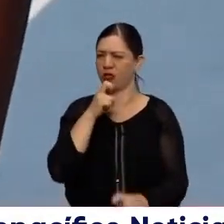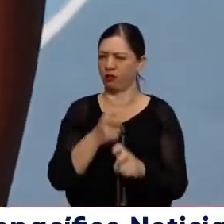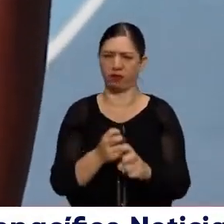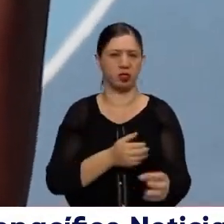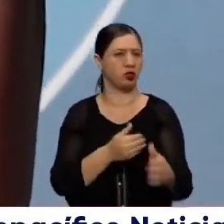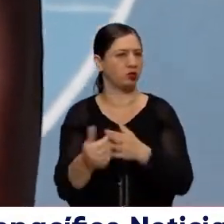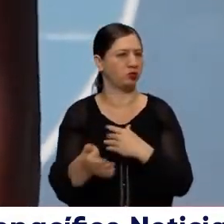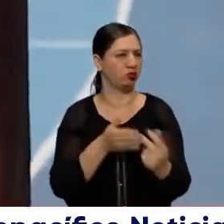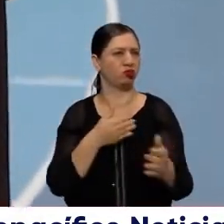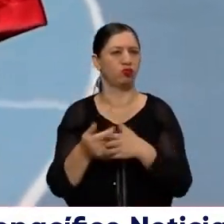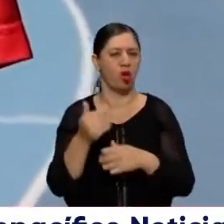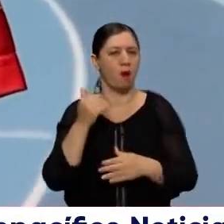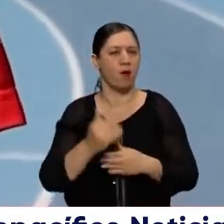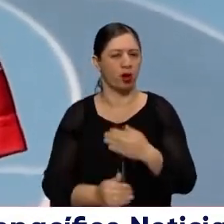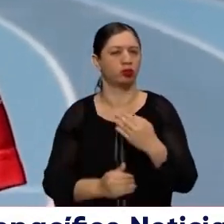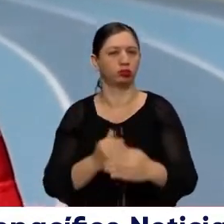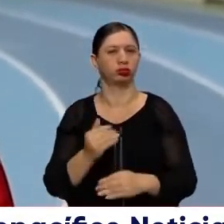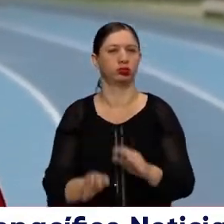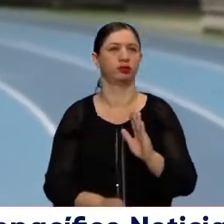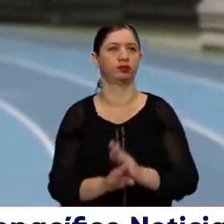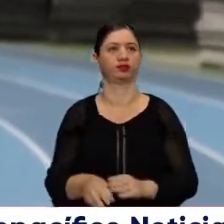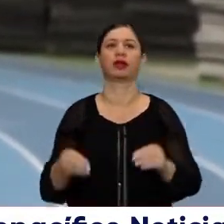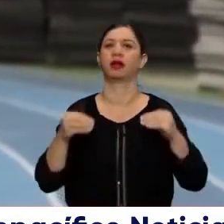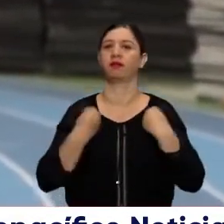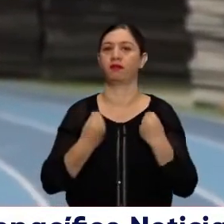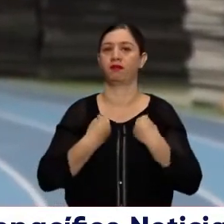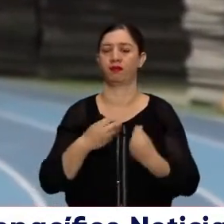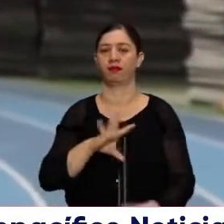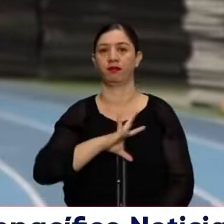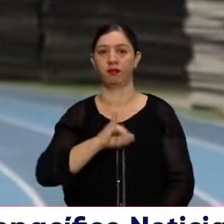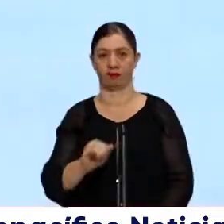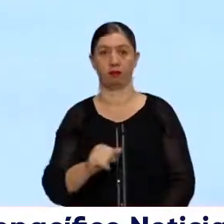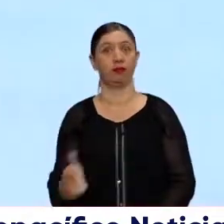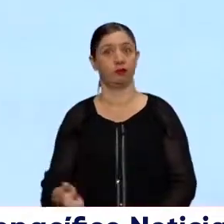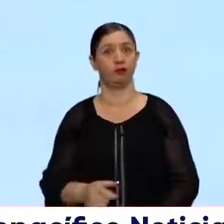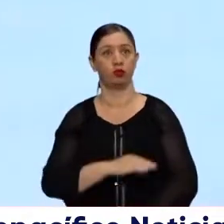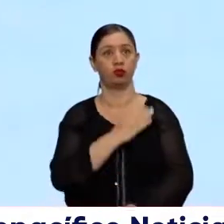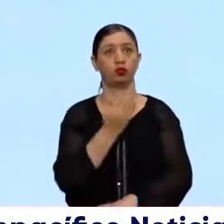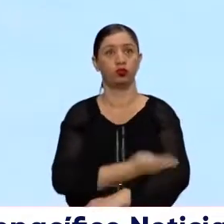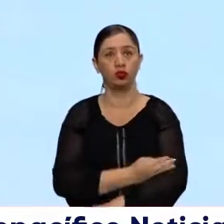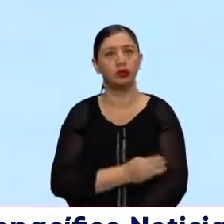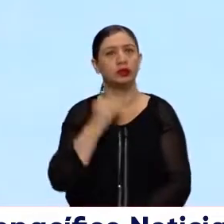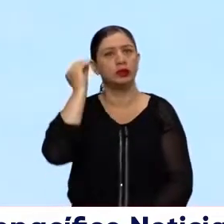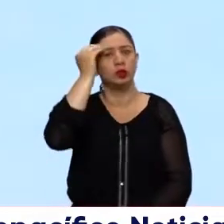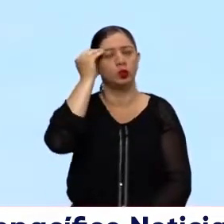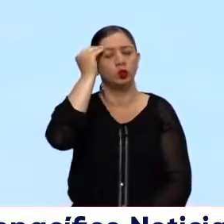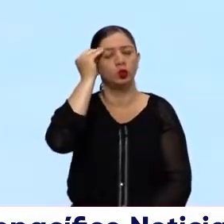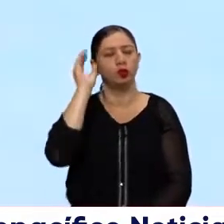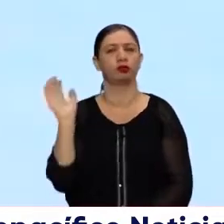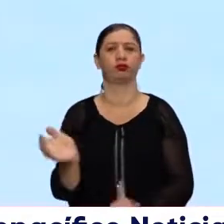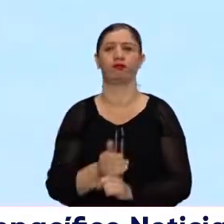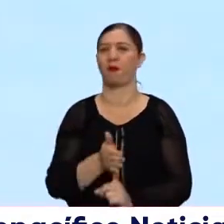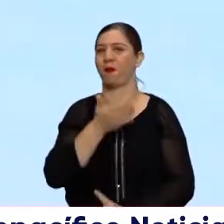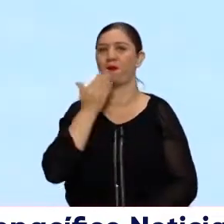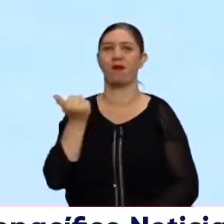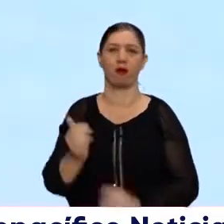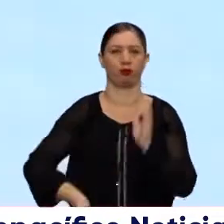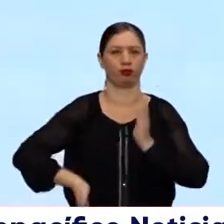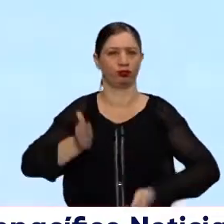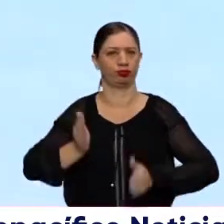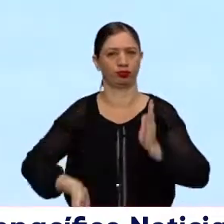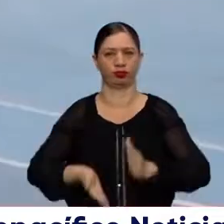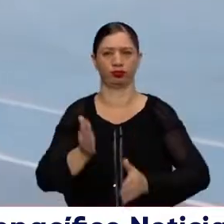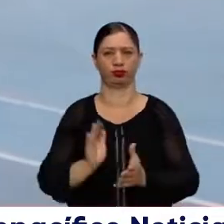podido sacar paso a paso. Se radicó en Cali. Con su entrega y determinación construye el sueño de ser la mejor atleta del mundo.